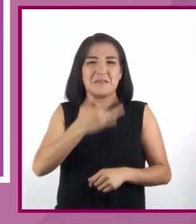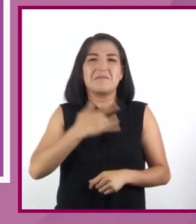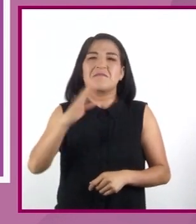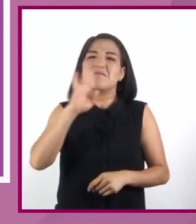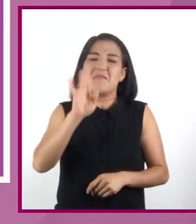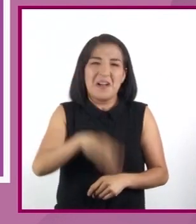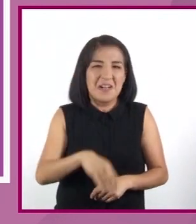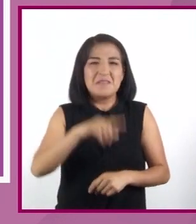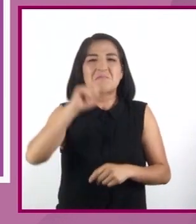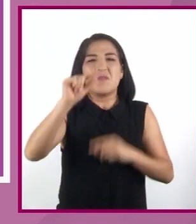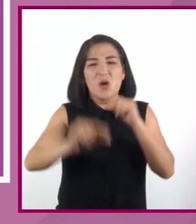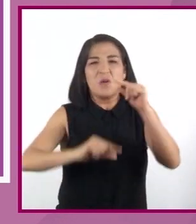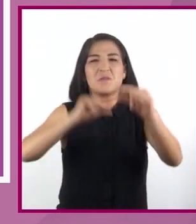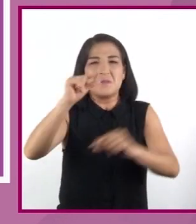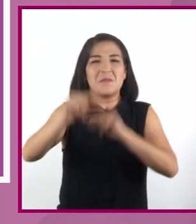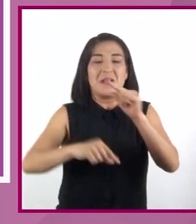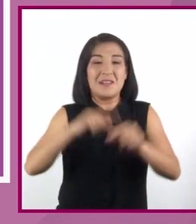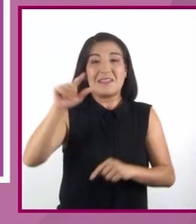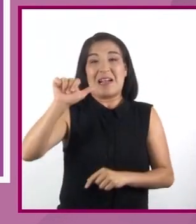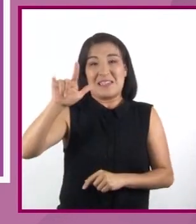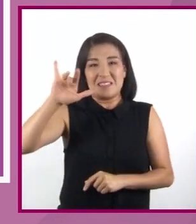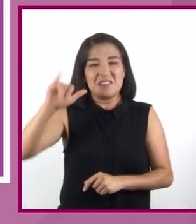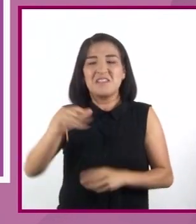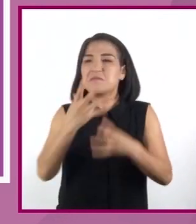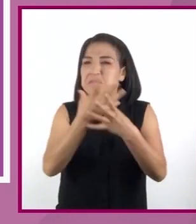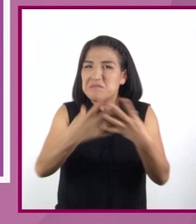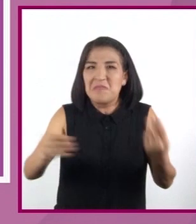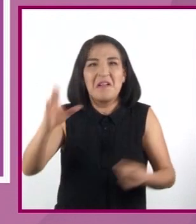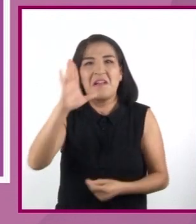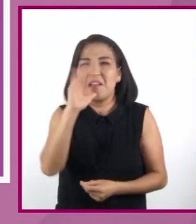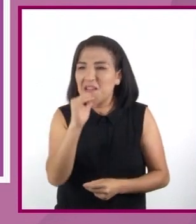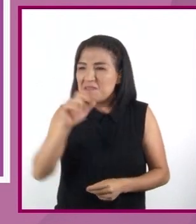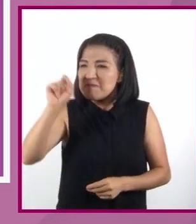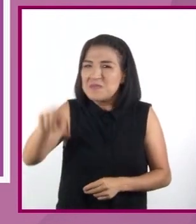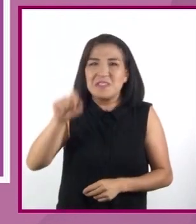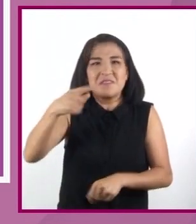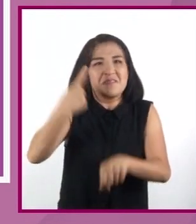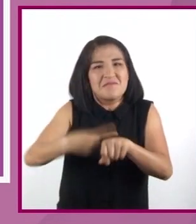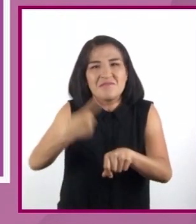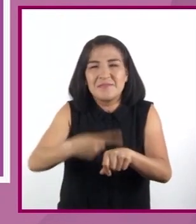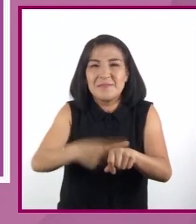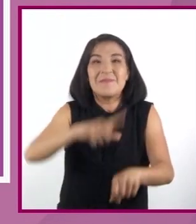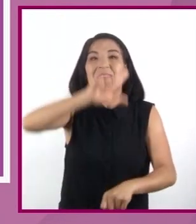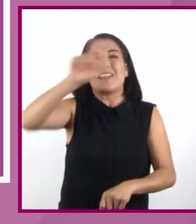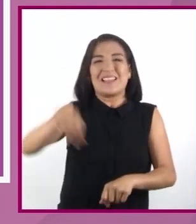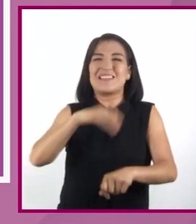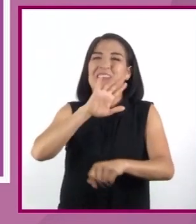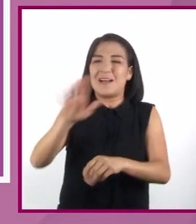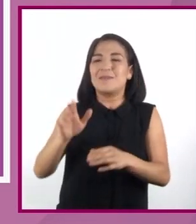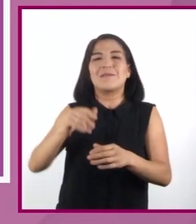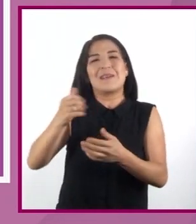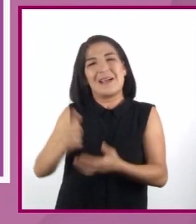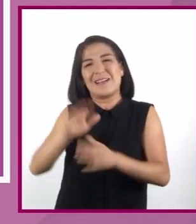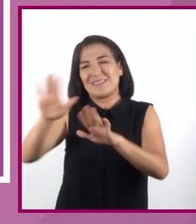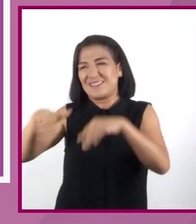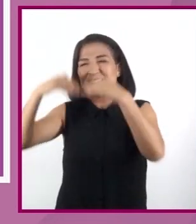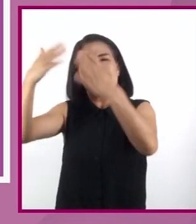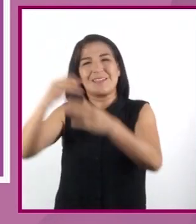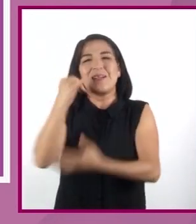y días. Alicia no se reponía nunca. Al fin de una tarde pudo salir al jardín apoyada en el brazo de